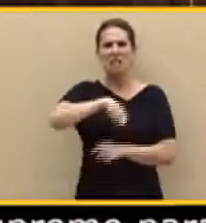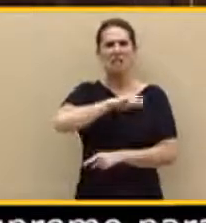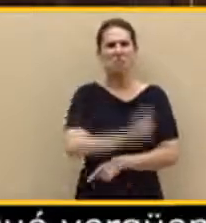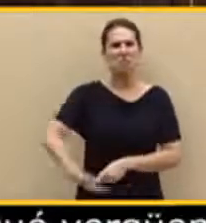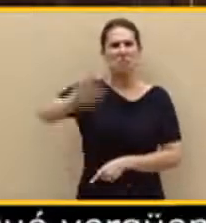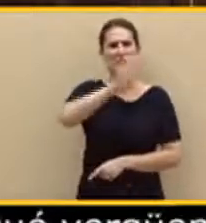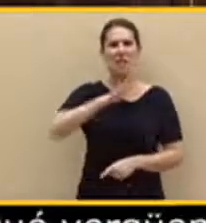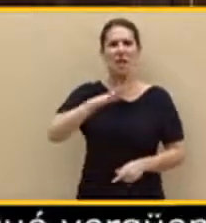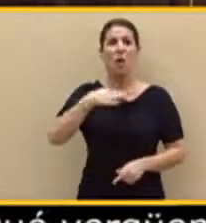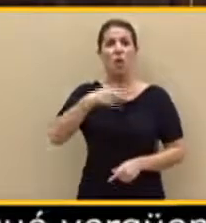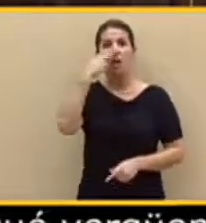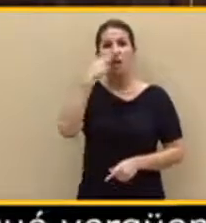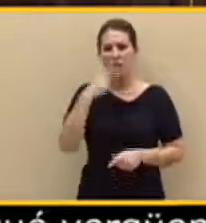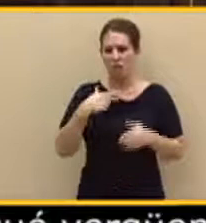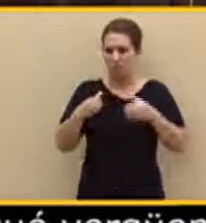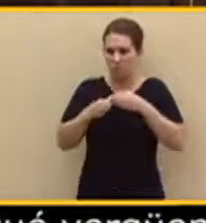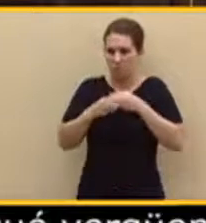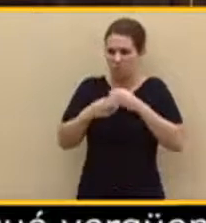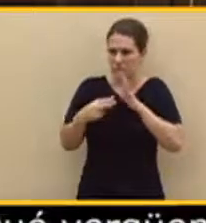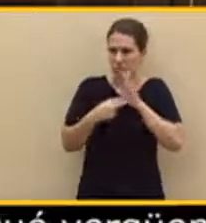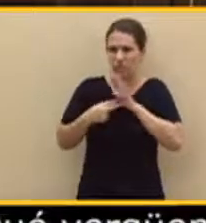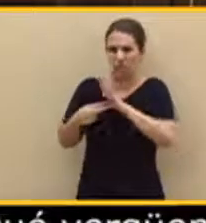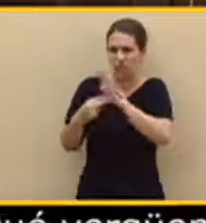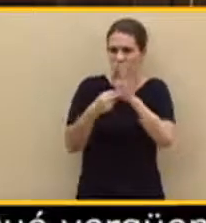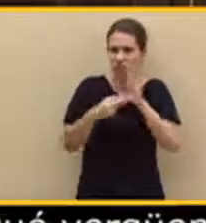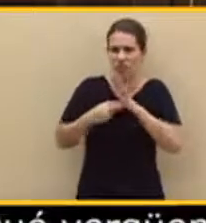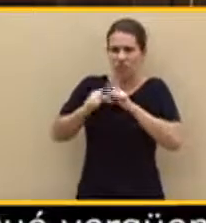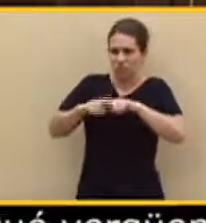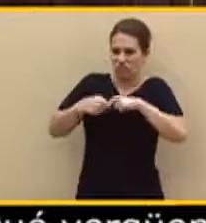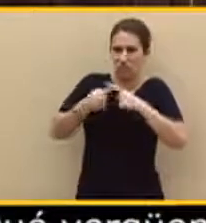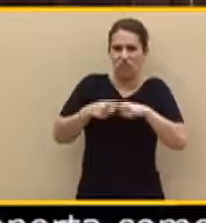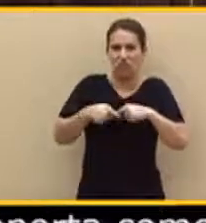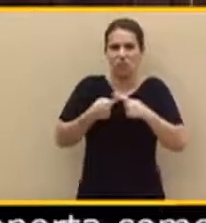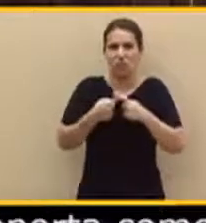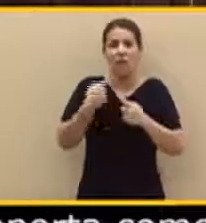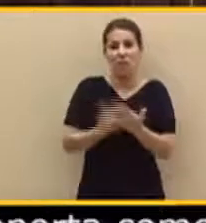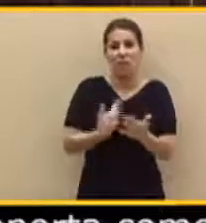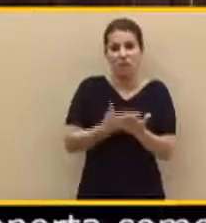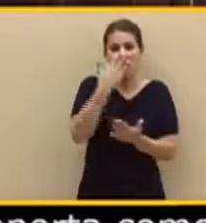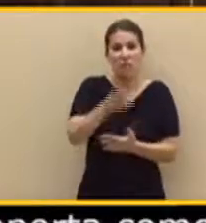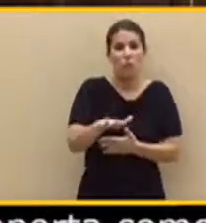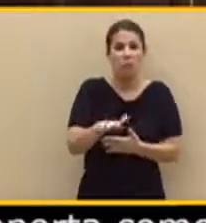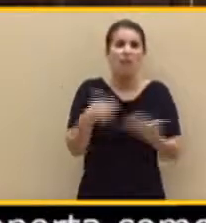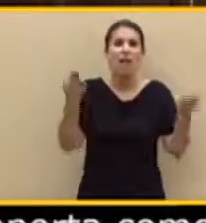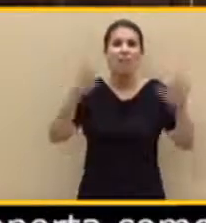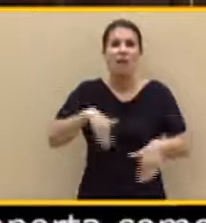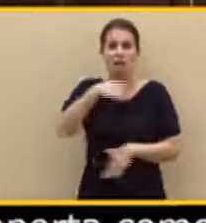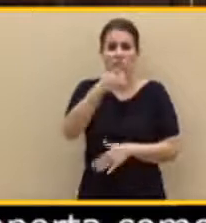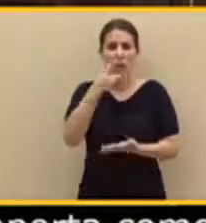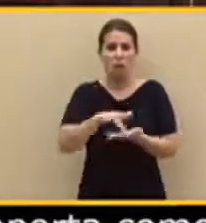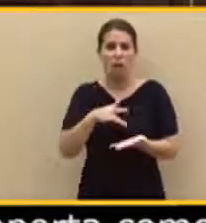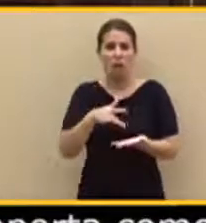Corleone la familia. Con su actitud demuestran que la suya es una estrategia de impunidad, señorías, de